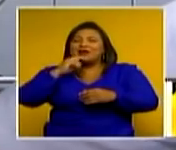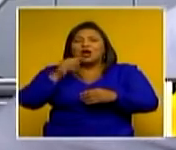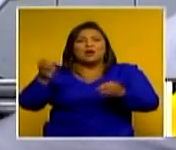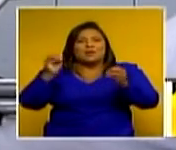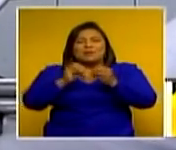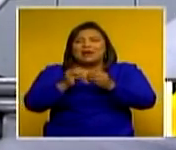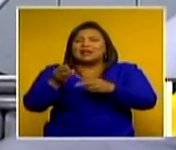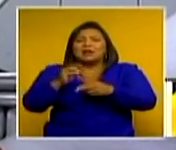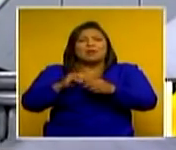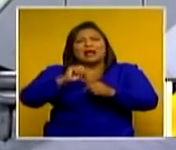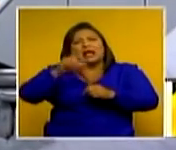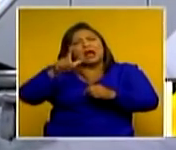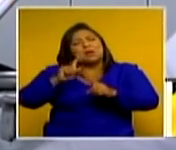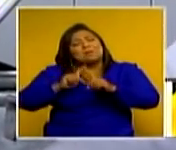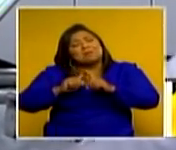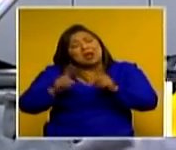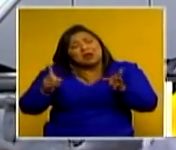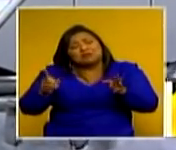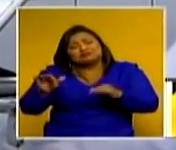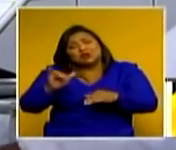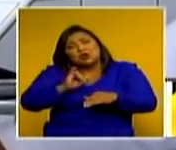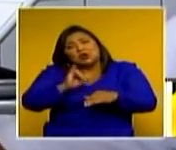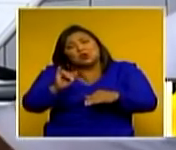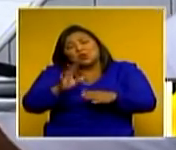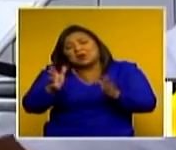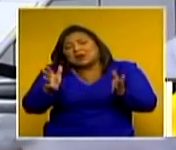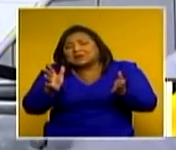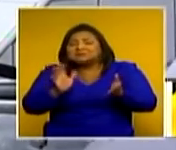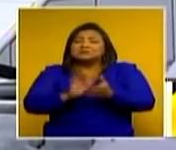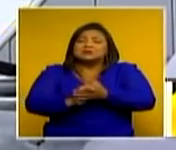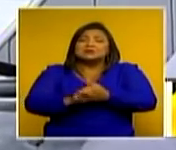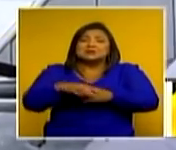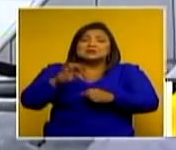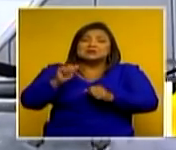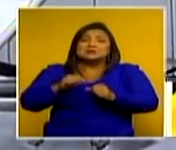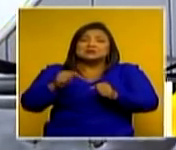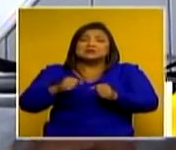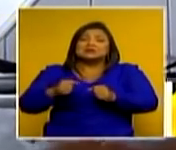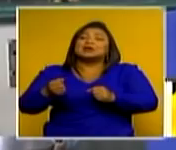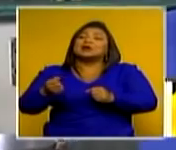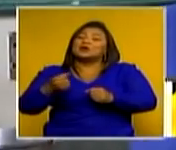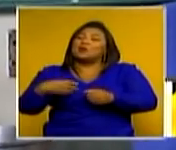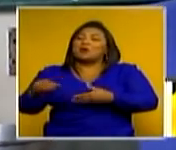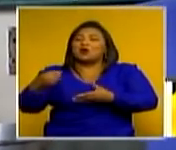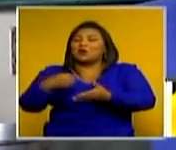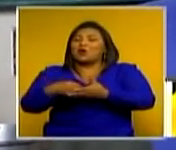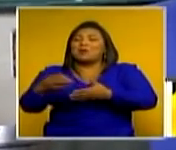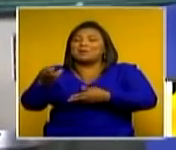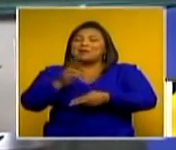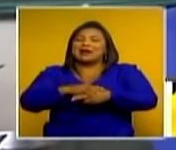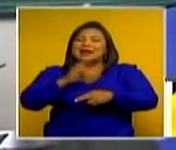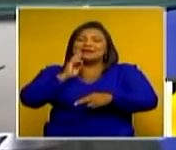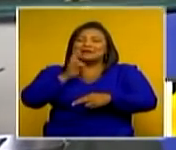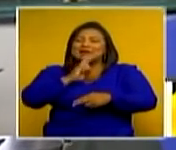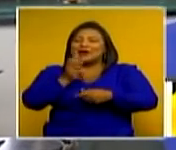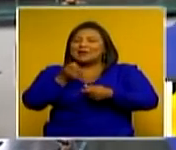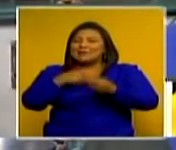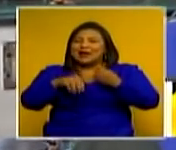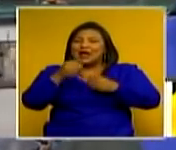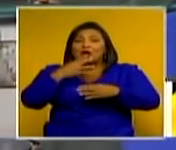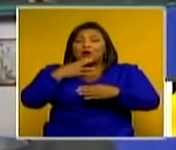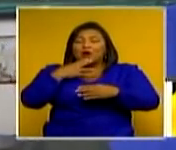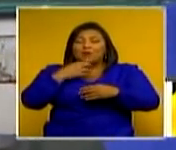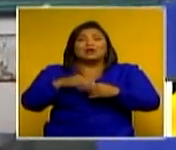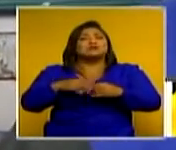en mascarón pero igual nos están crece con un poquito más y los hace llegar a casi más sabroso más delicioso y es mejor y